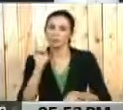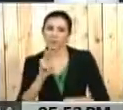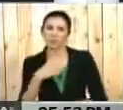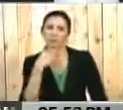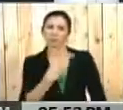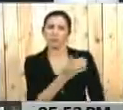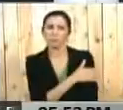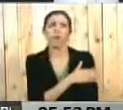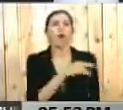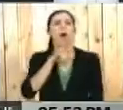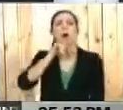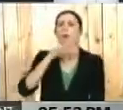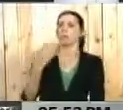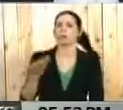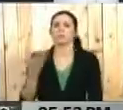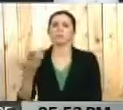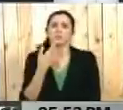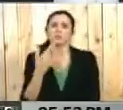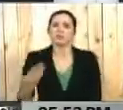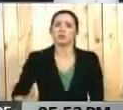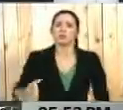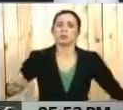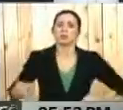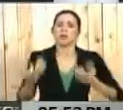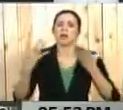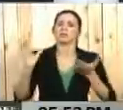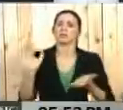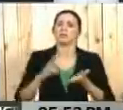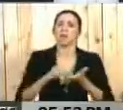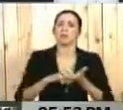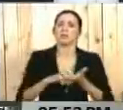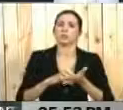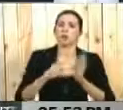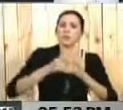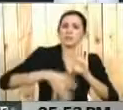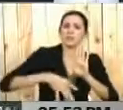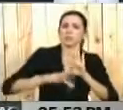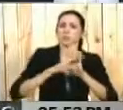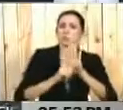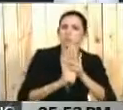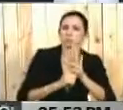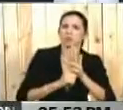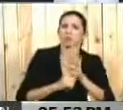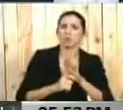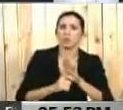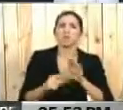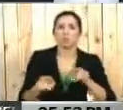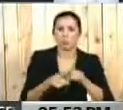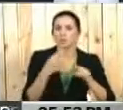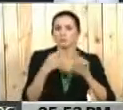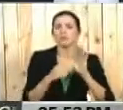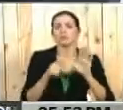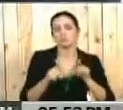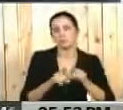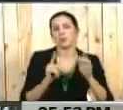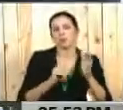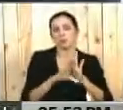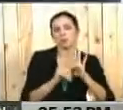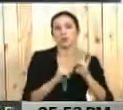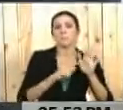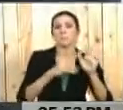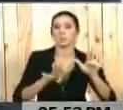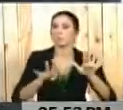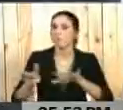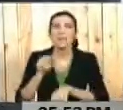de la oposición hablando del rescate del Estado constitucional, de derecho y de justicia, que se plantea en la misma Constitución del 99. Bueno, y lo que están es violando